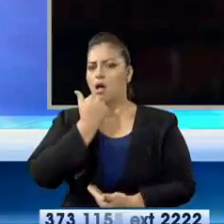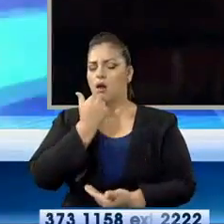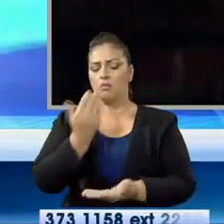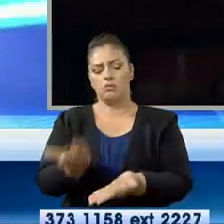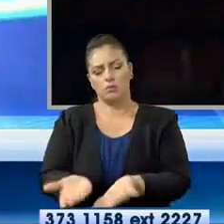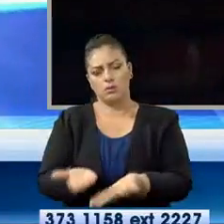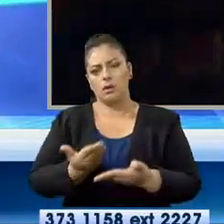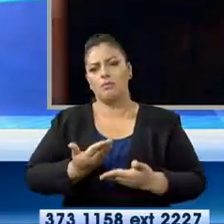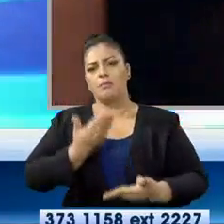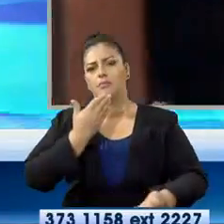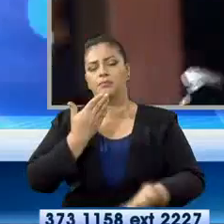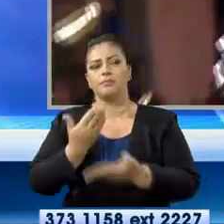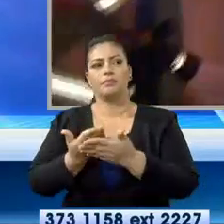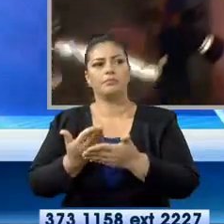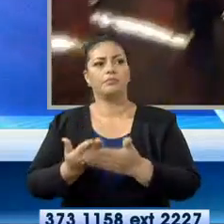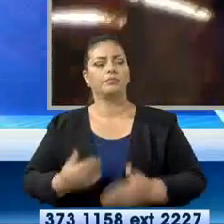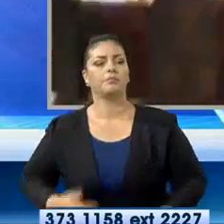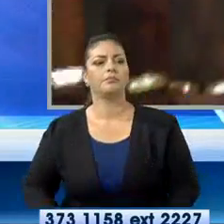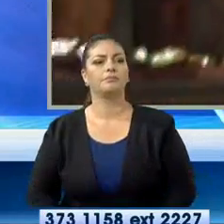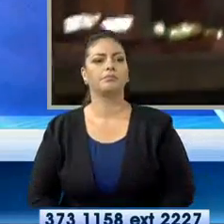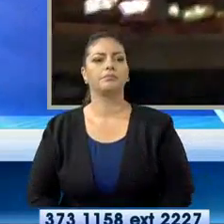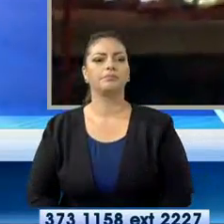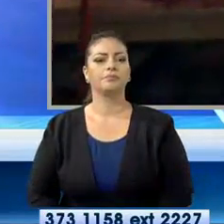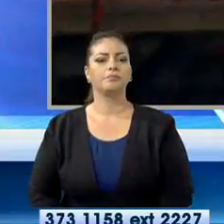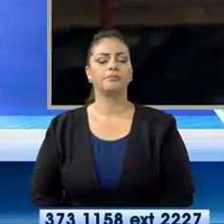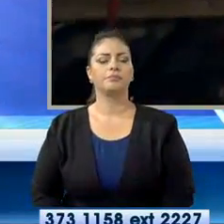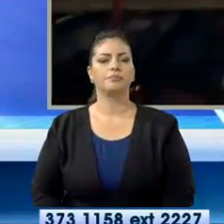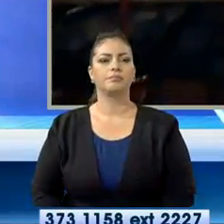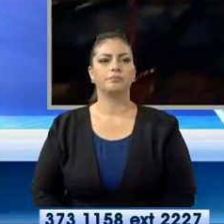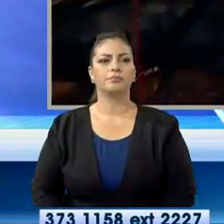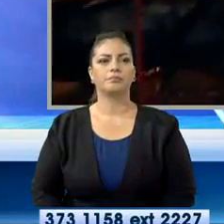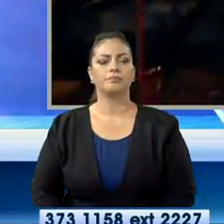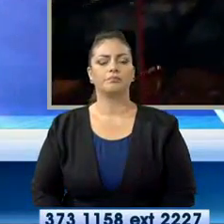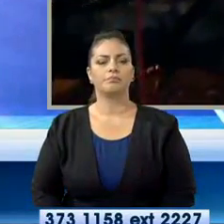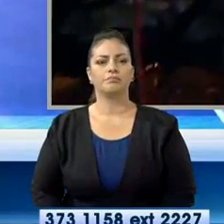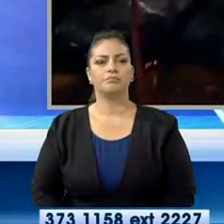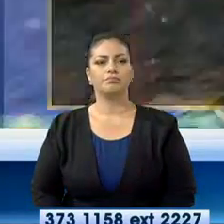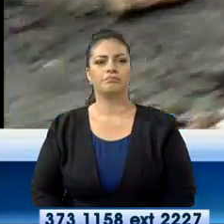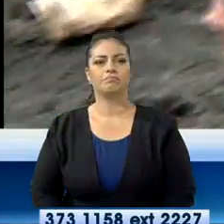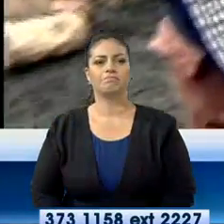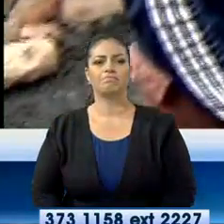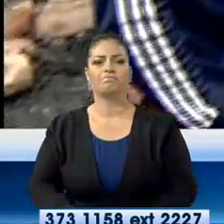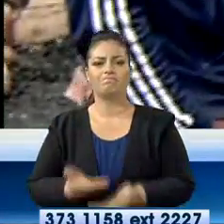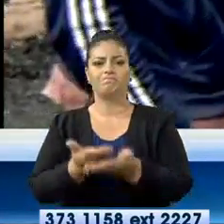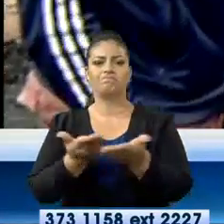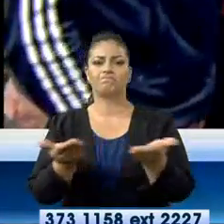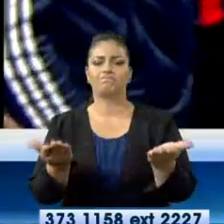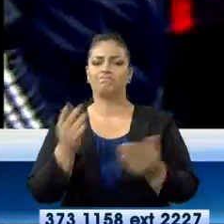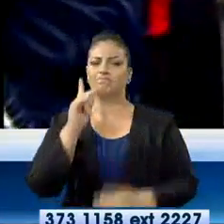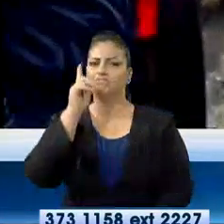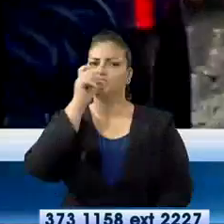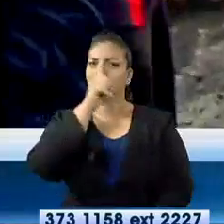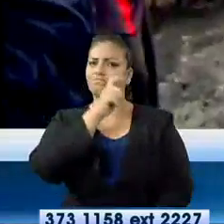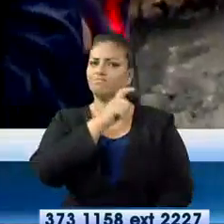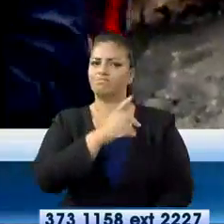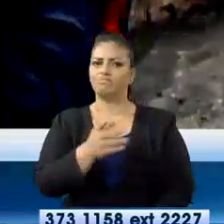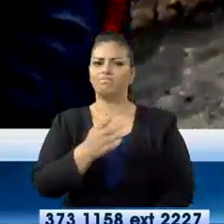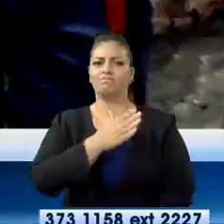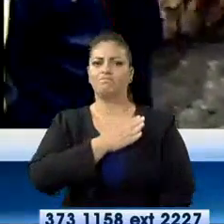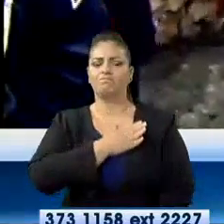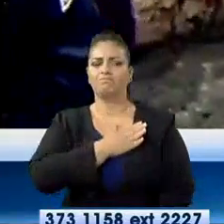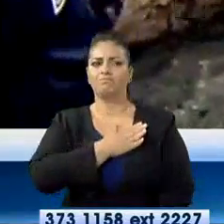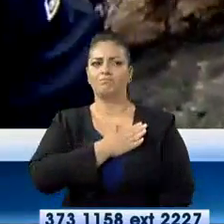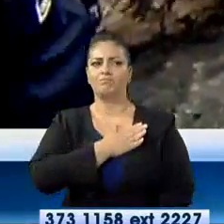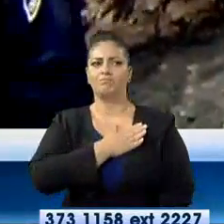podemos apreciar, amigos televidentes, compañeros en estudios centrales, esta es la situación, esta es la realidad que se está viviendo